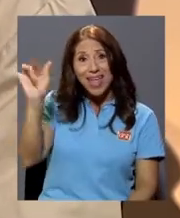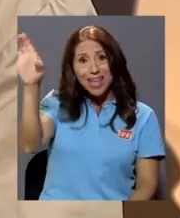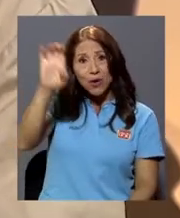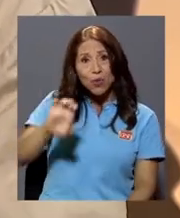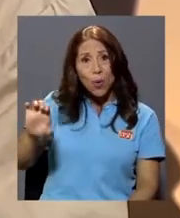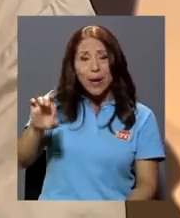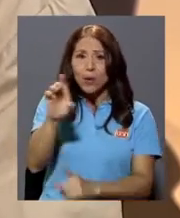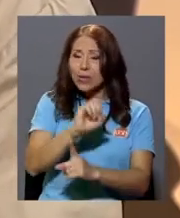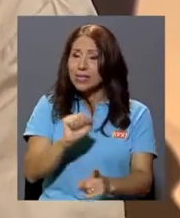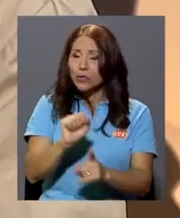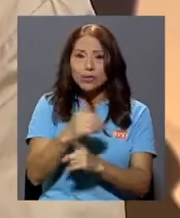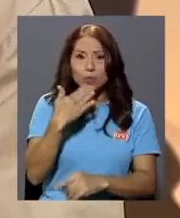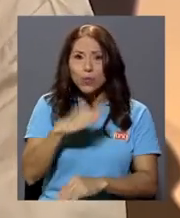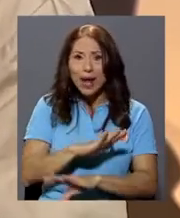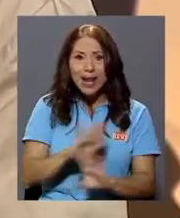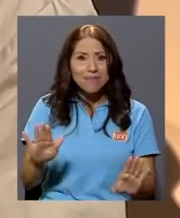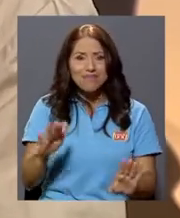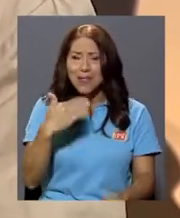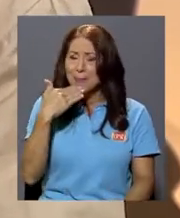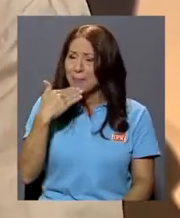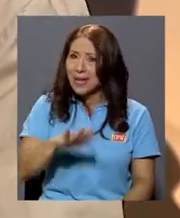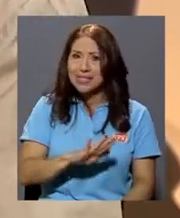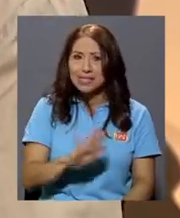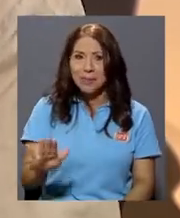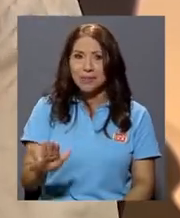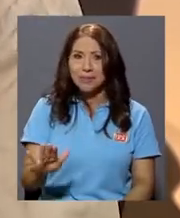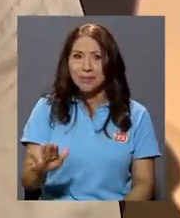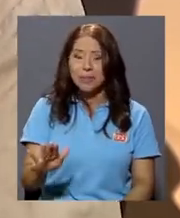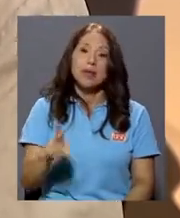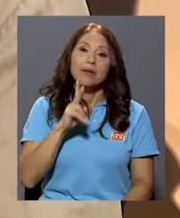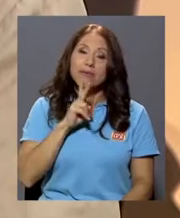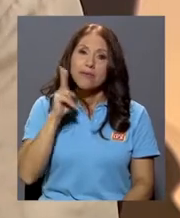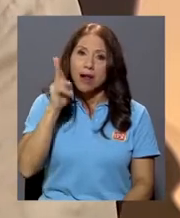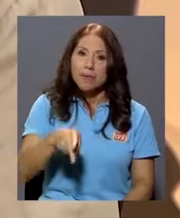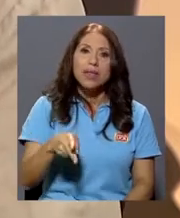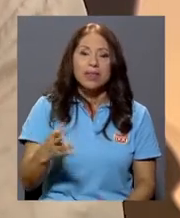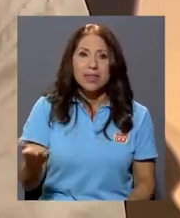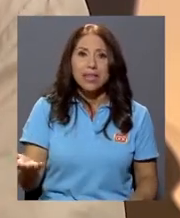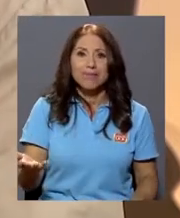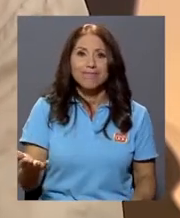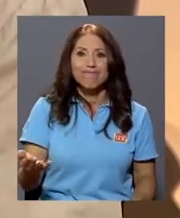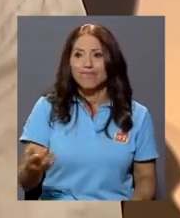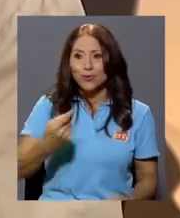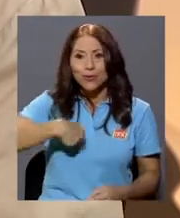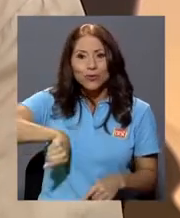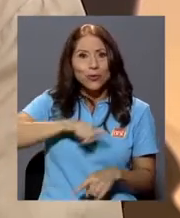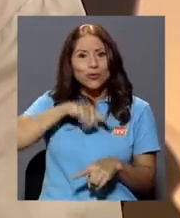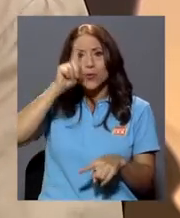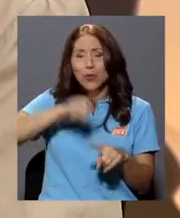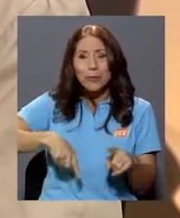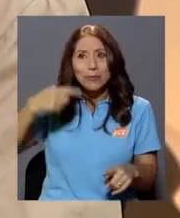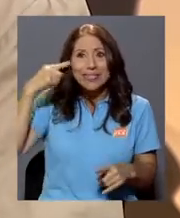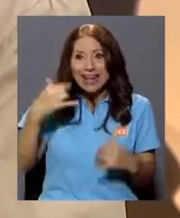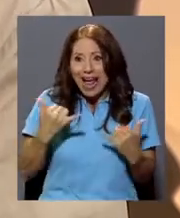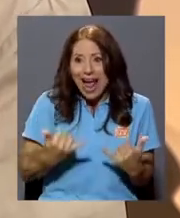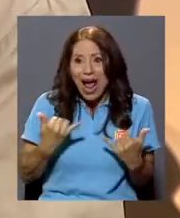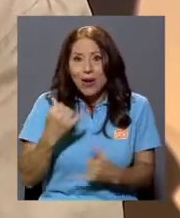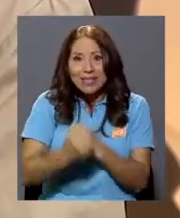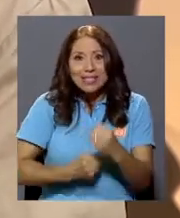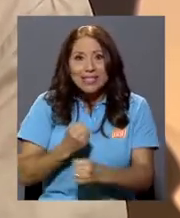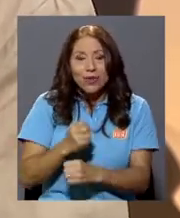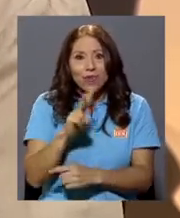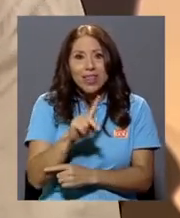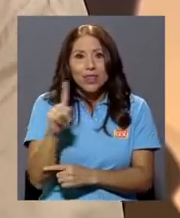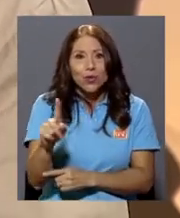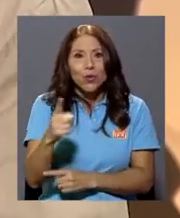en una situación muy mala, malísima, y realmente era impensable que en pleno siglo XXI volviésemos